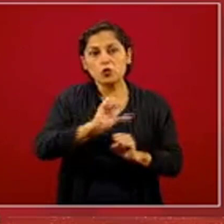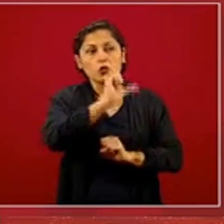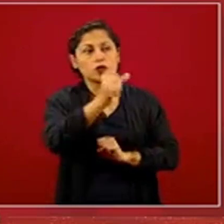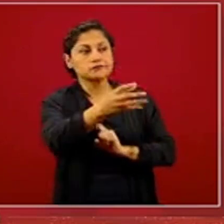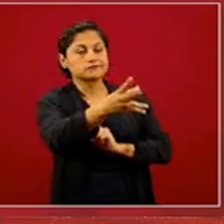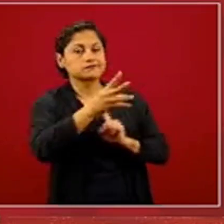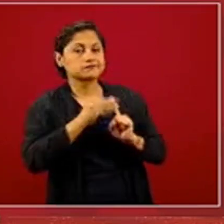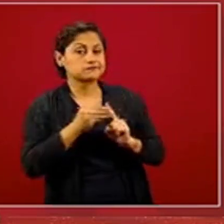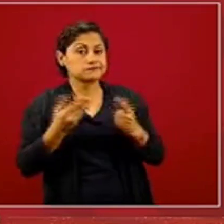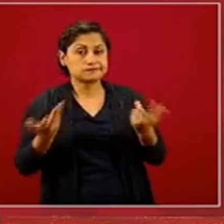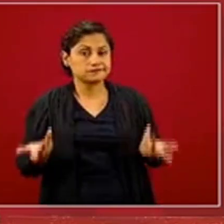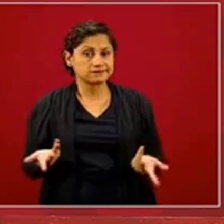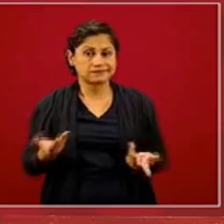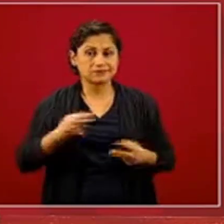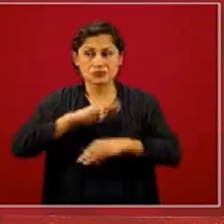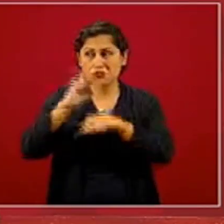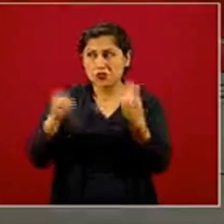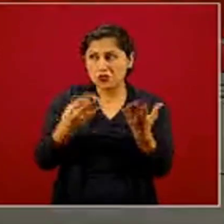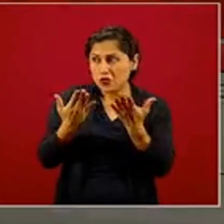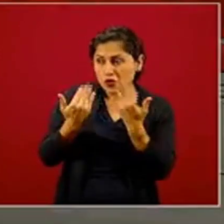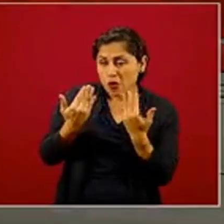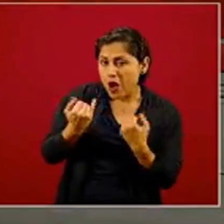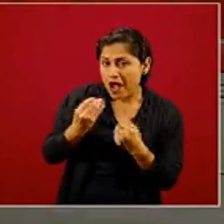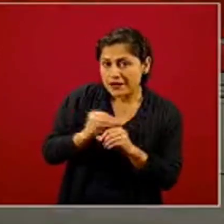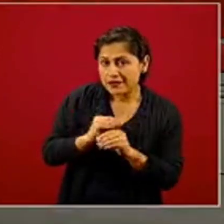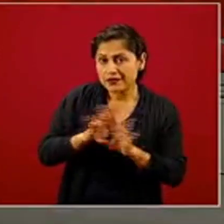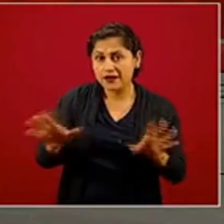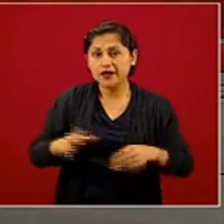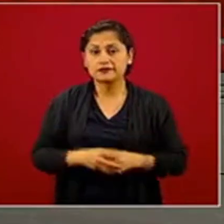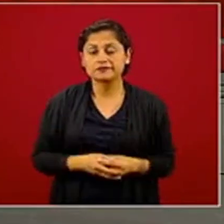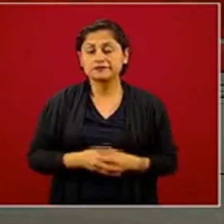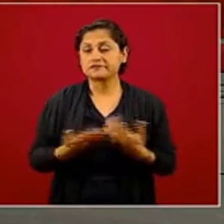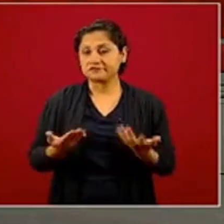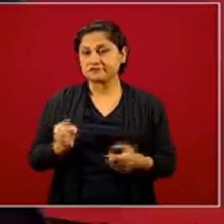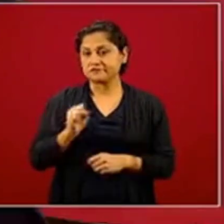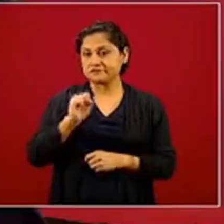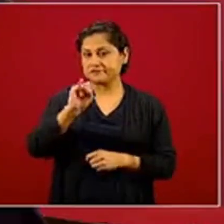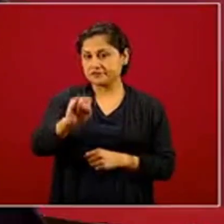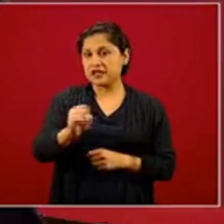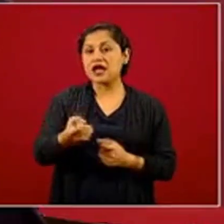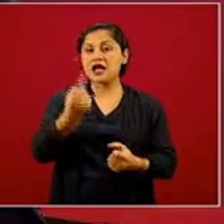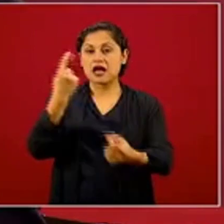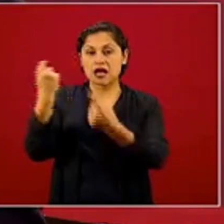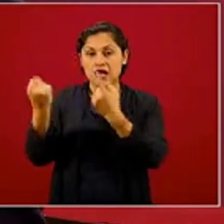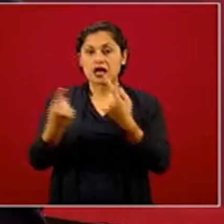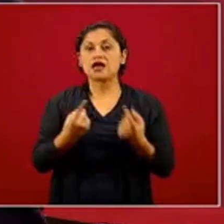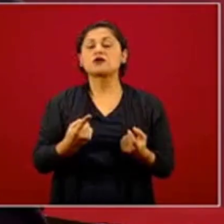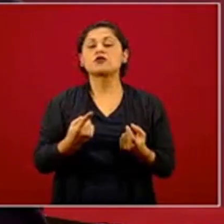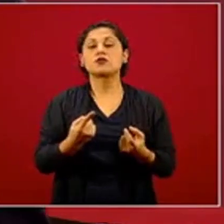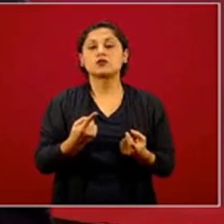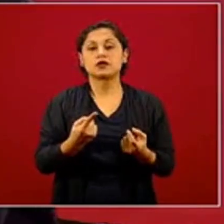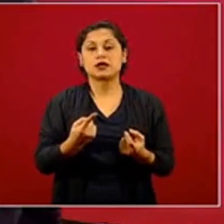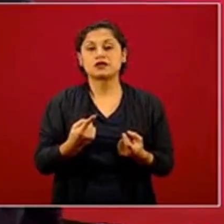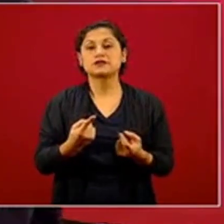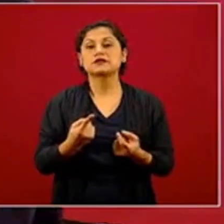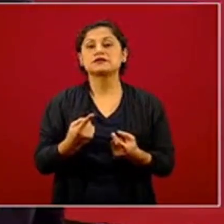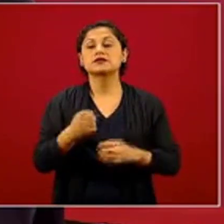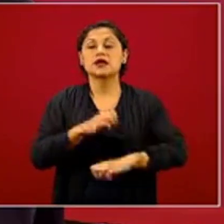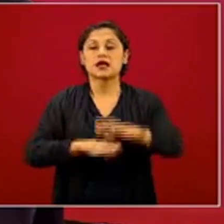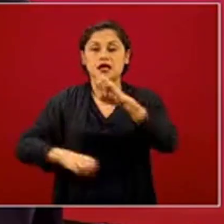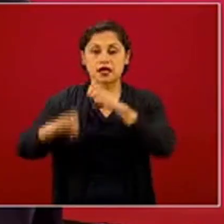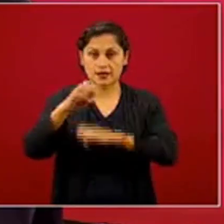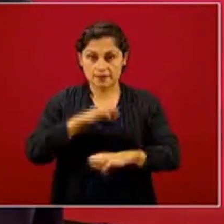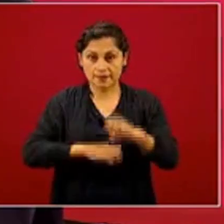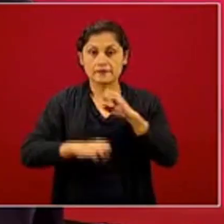entero. Y eso llevó a que, si bien algunas agencias de salud pública particulares, como los muy prestigiados Centros